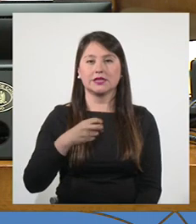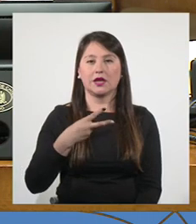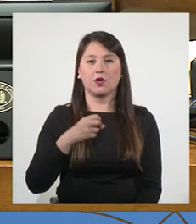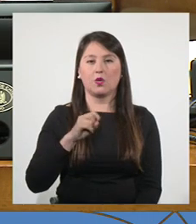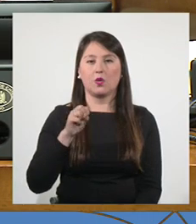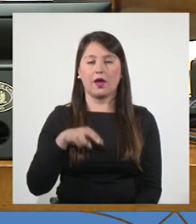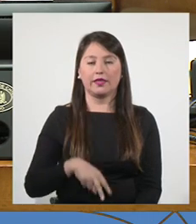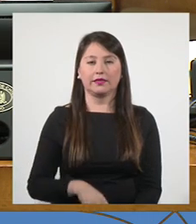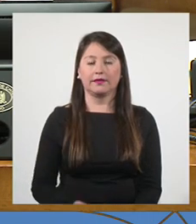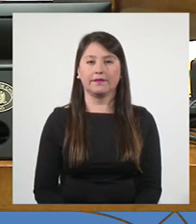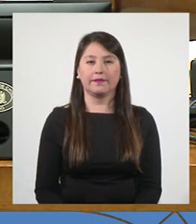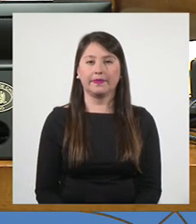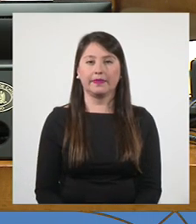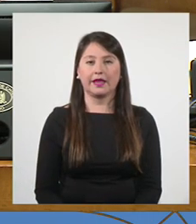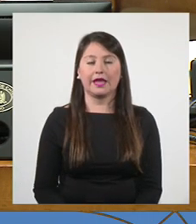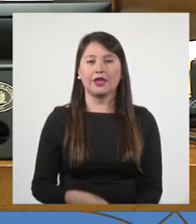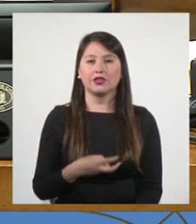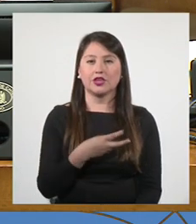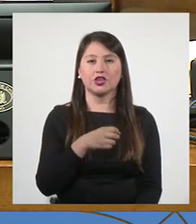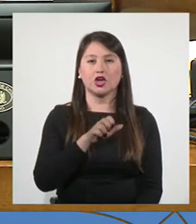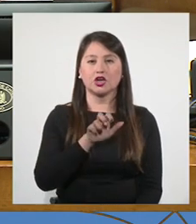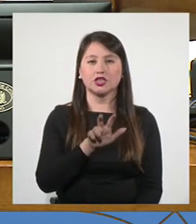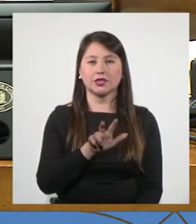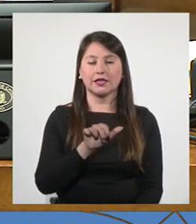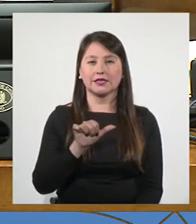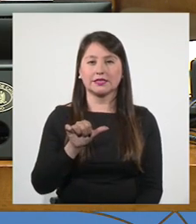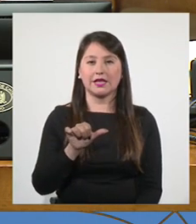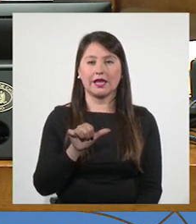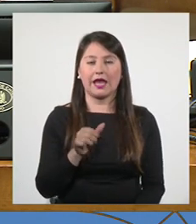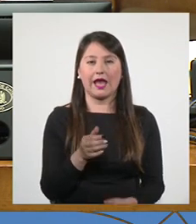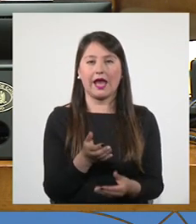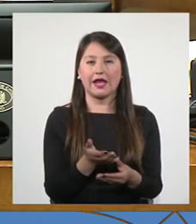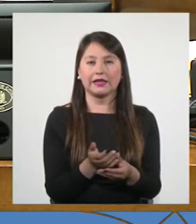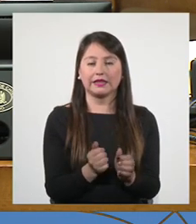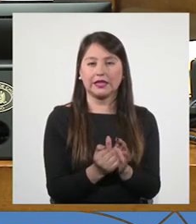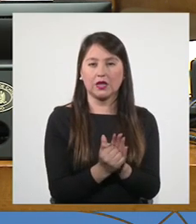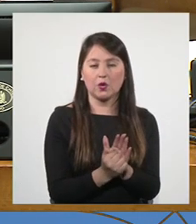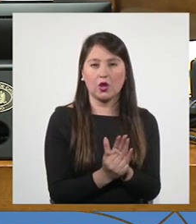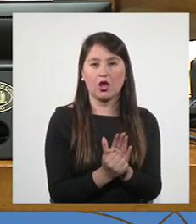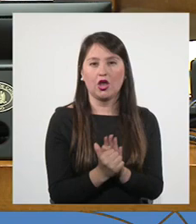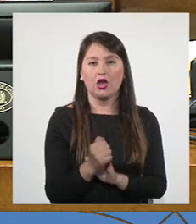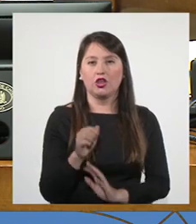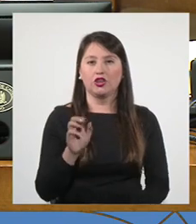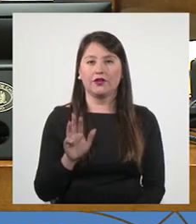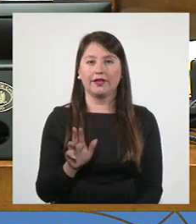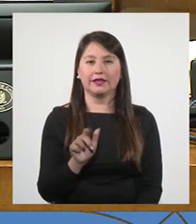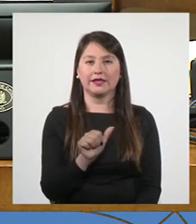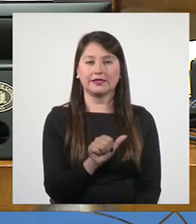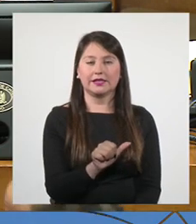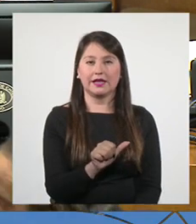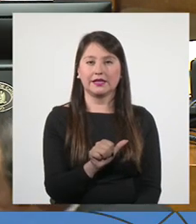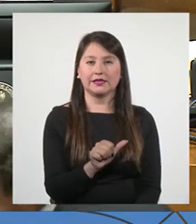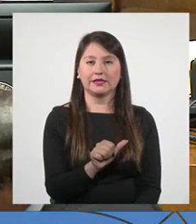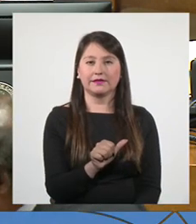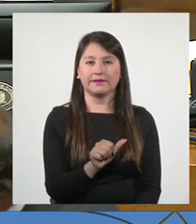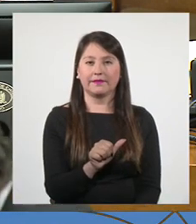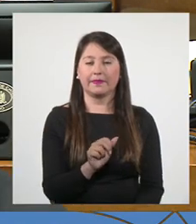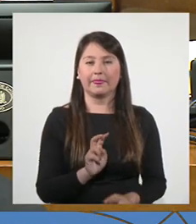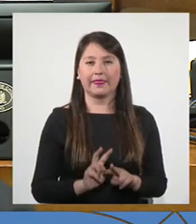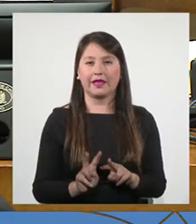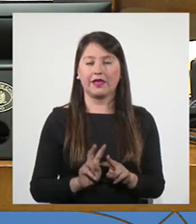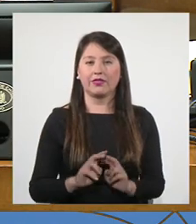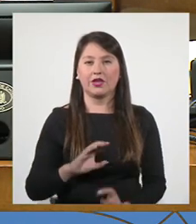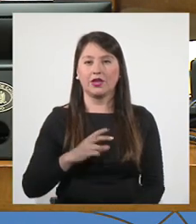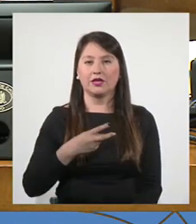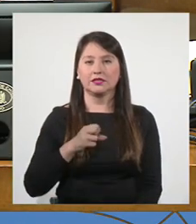indicación 286, que corresponde al subtítulo 33, ítem 1, asignación 002, presentada por el señor Francisco